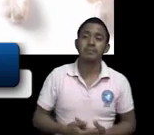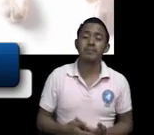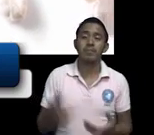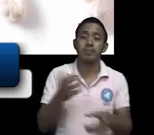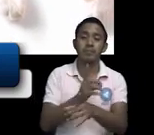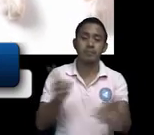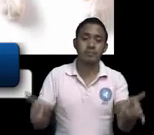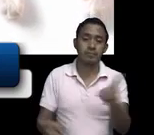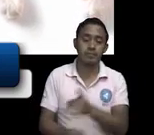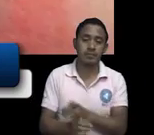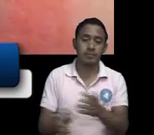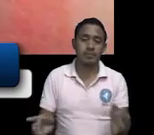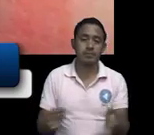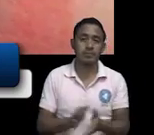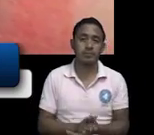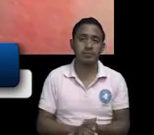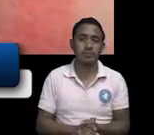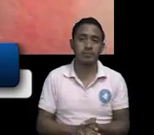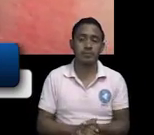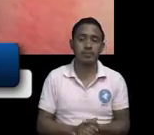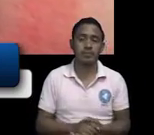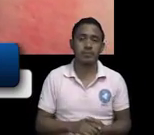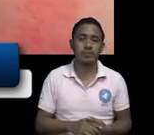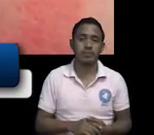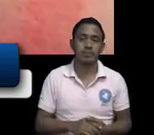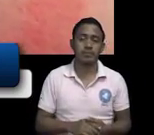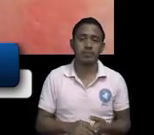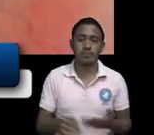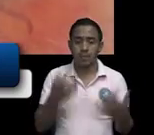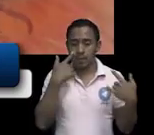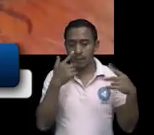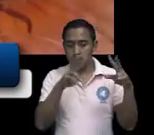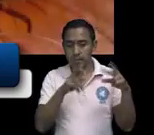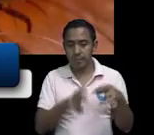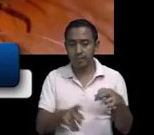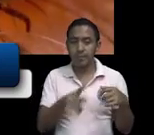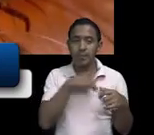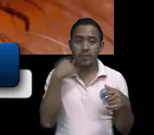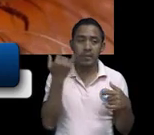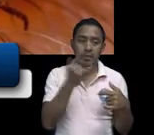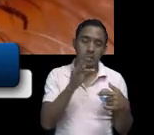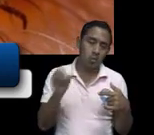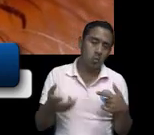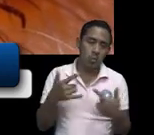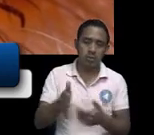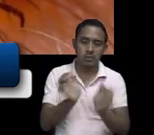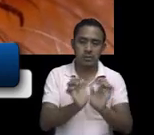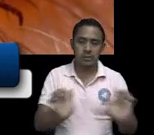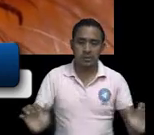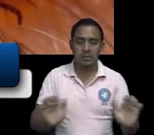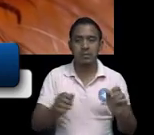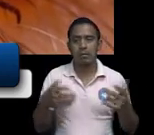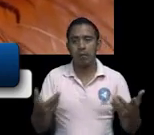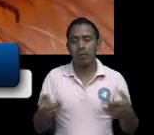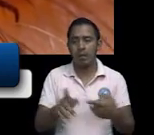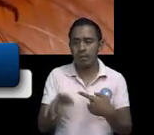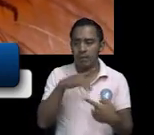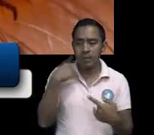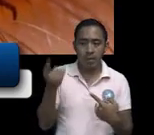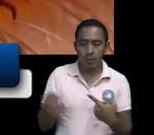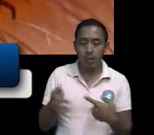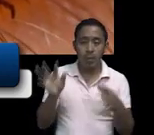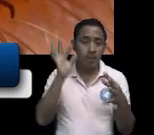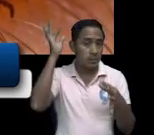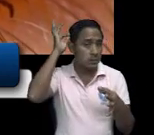hacer un screening de alergia para ver a qué realmente es alérgico al niño, si realmente es alérgico al animal,